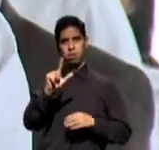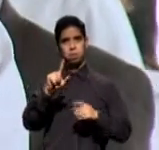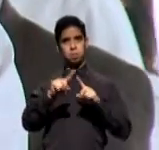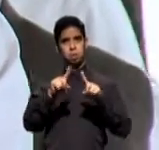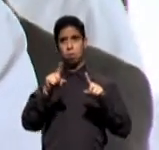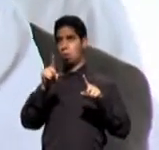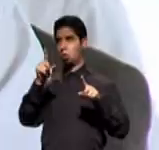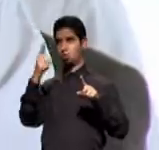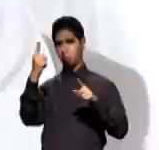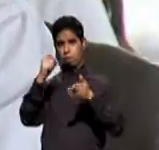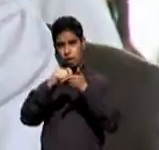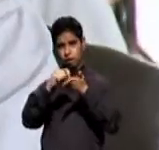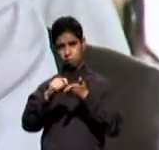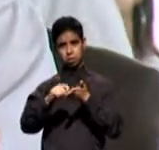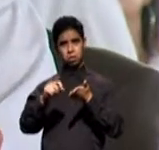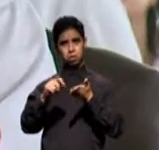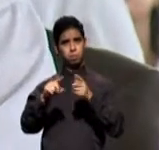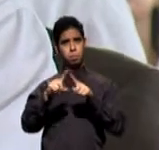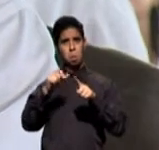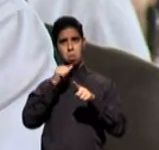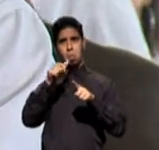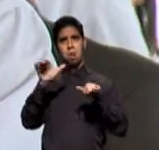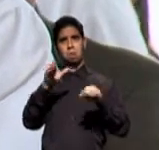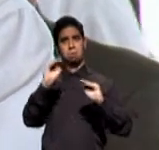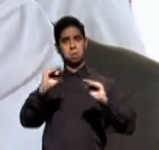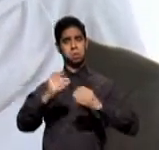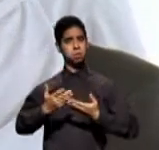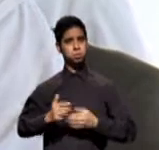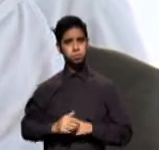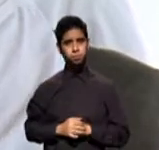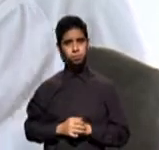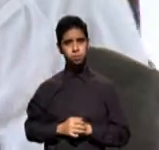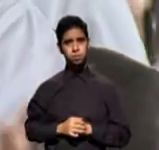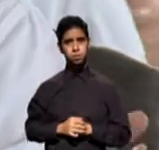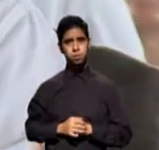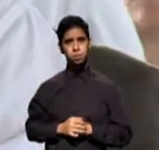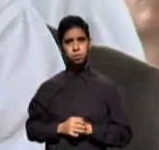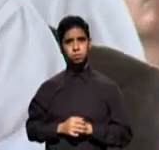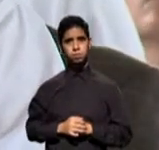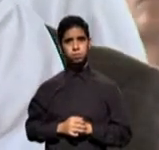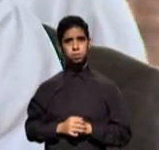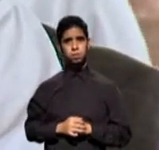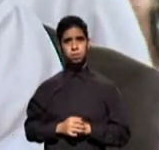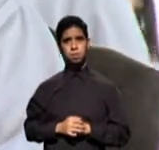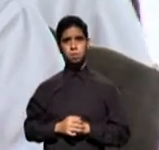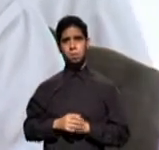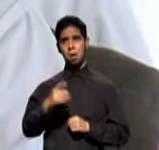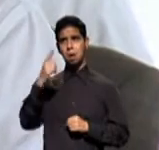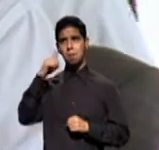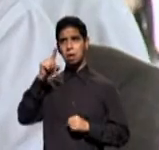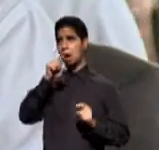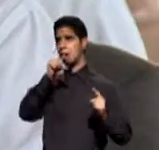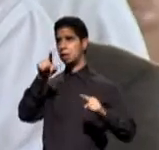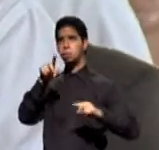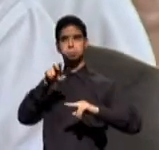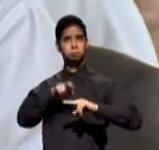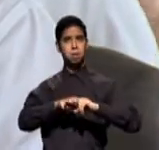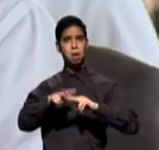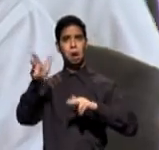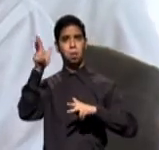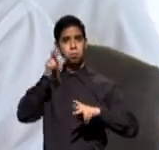haciendo estas resoluciones. Porque la verdad es que para escuchar a un sinnúmero de gente a llegar a la